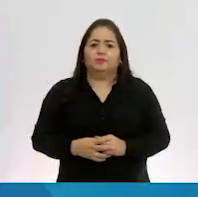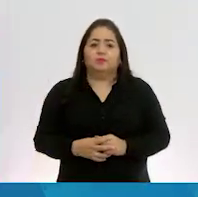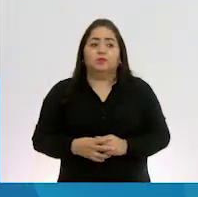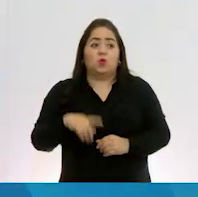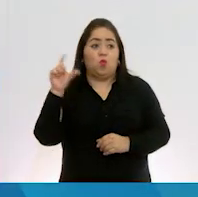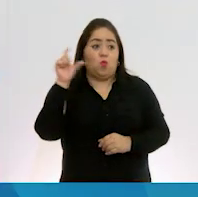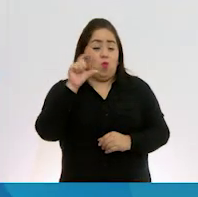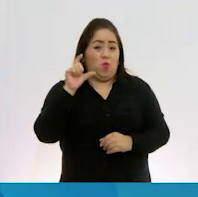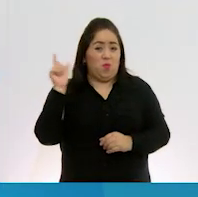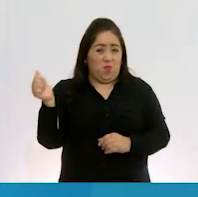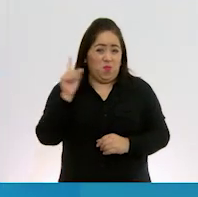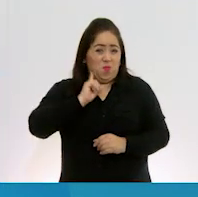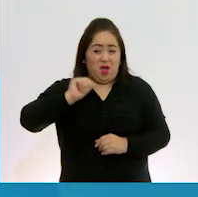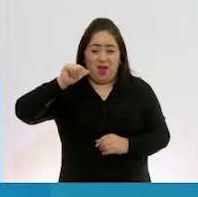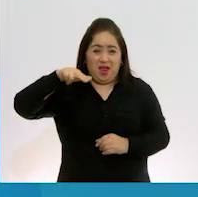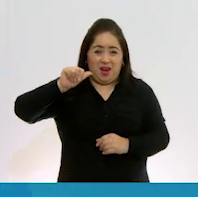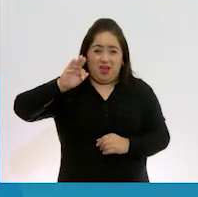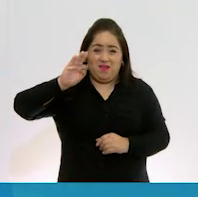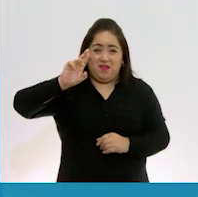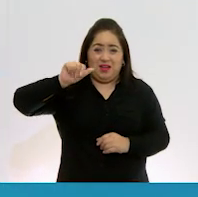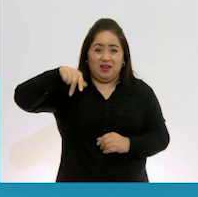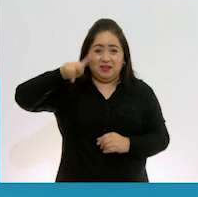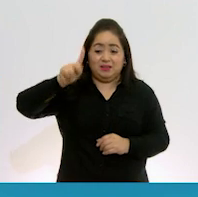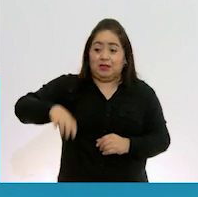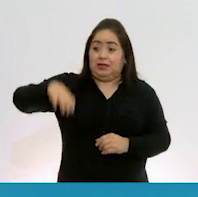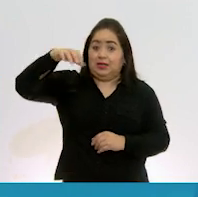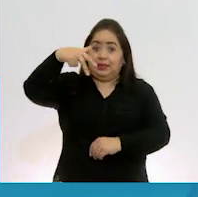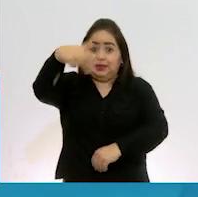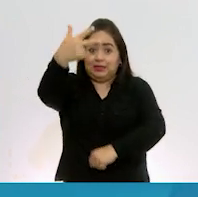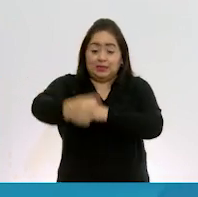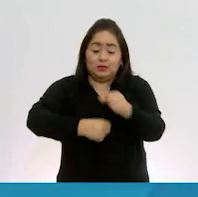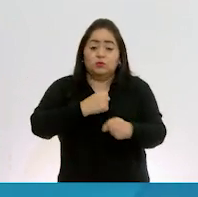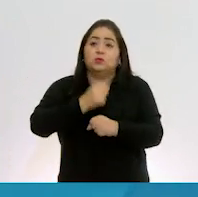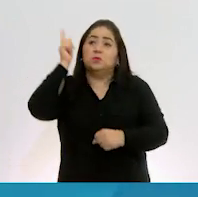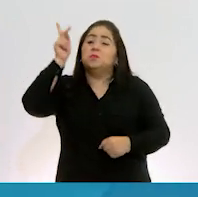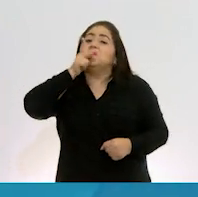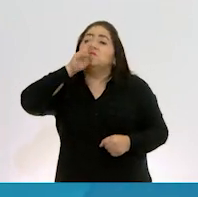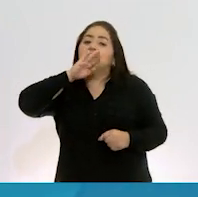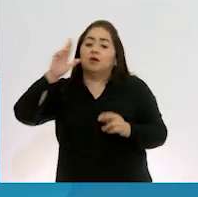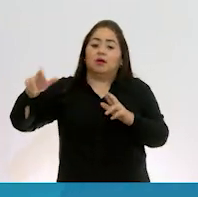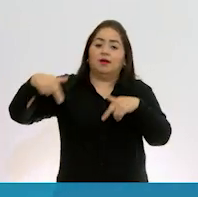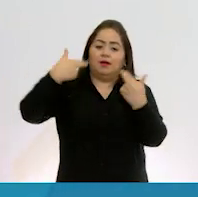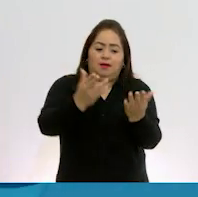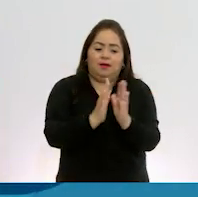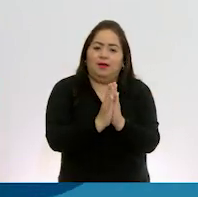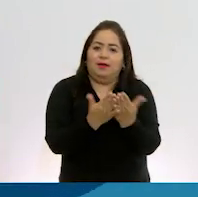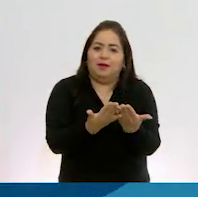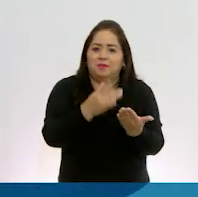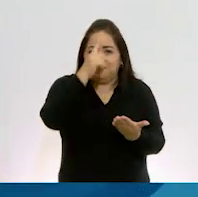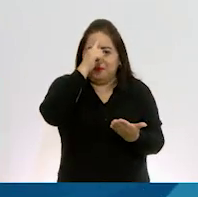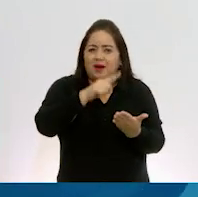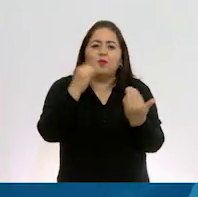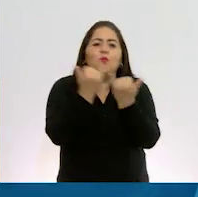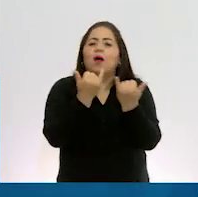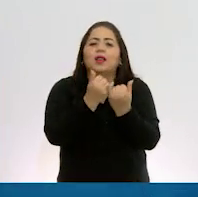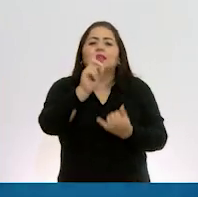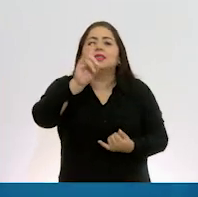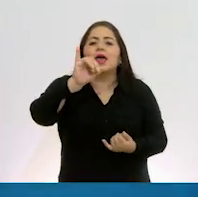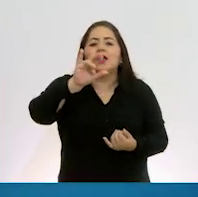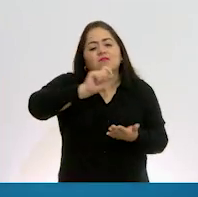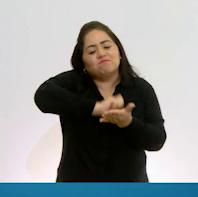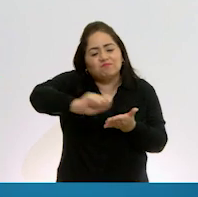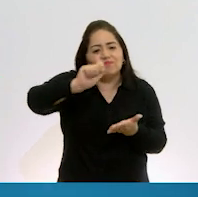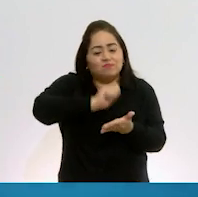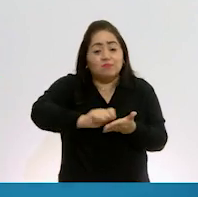Cuando Ana Frank cumplió la edad de 13 años, sus padres le regalaron una libreta para usarla como un diario.